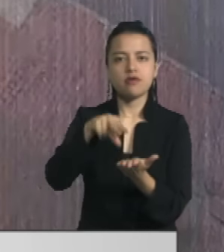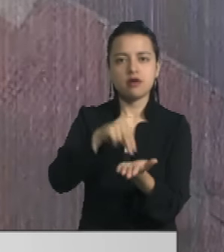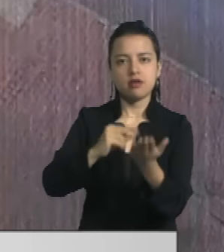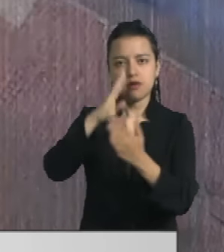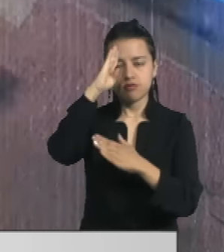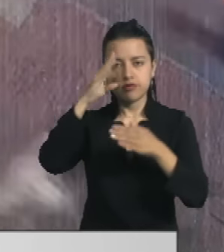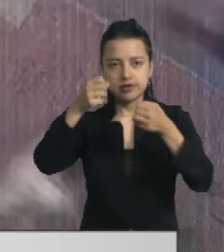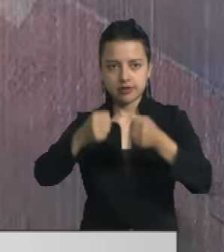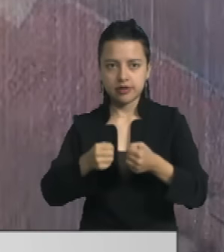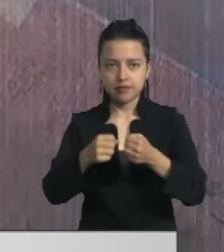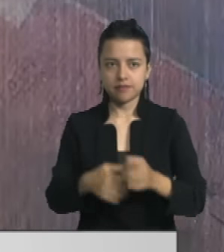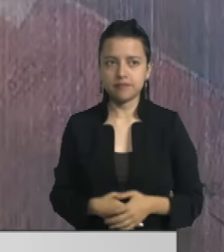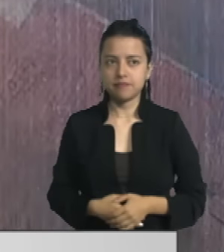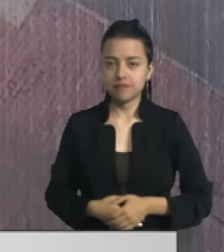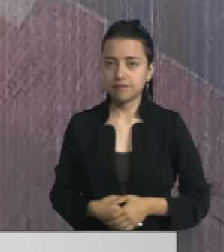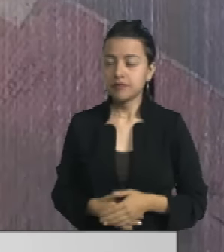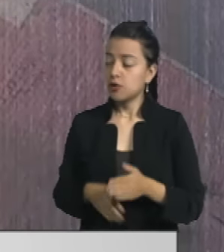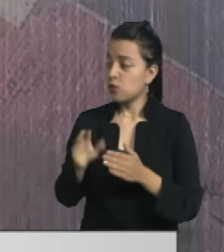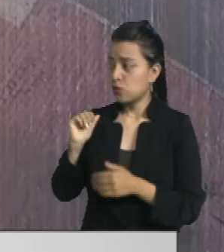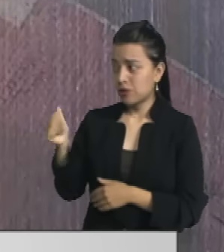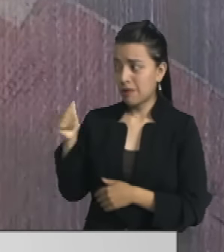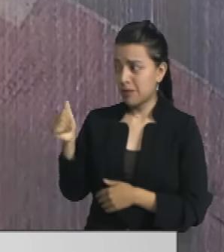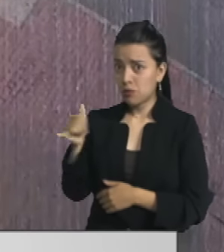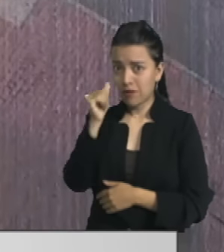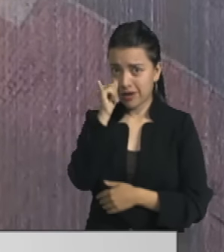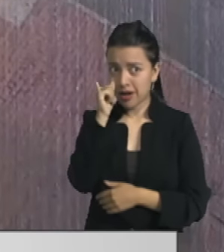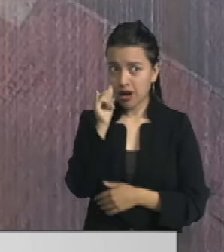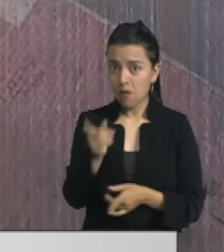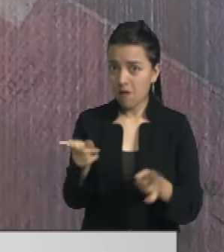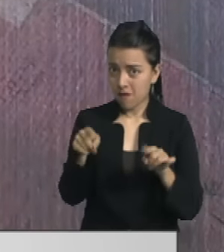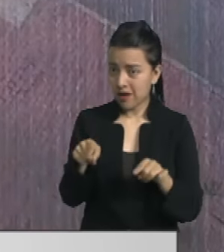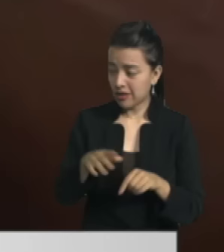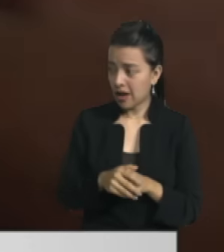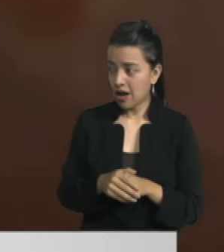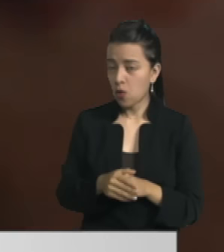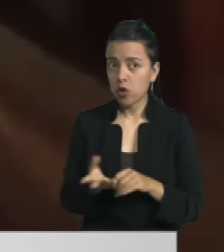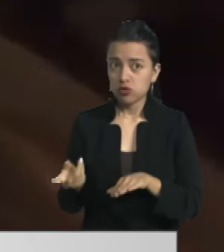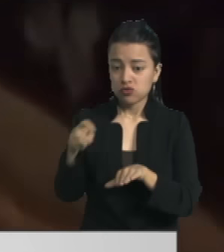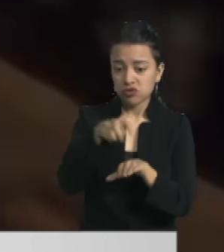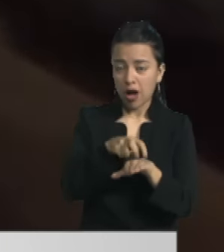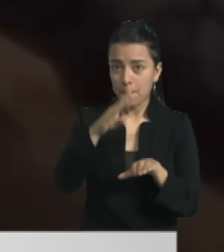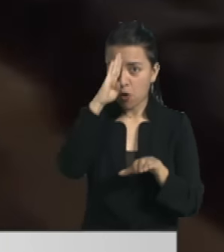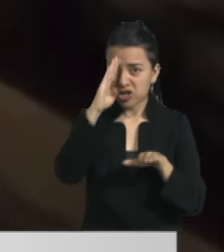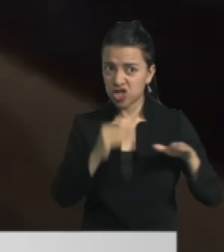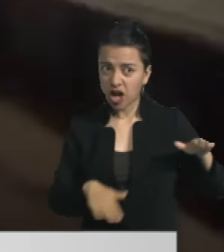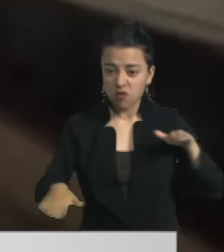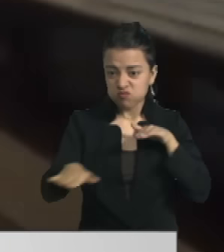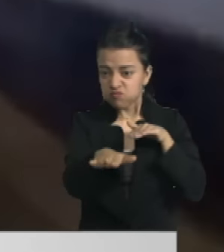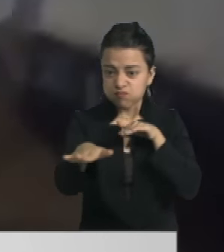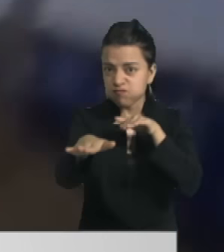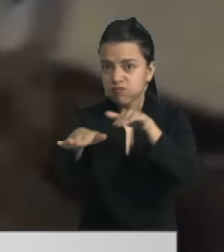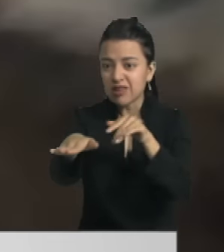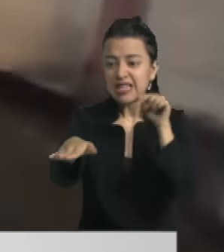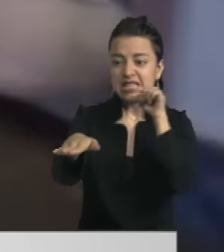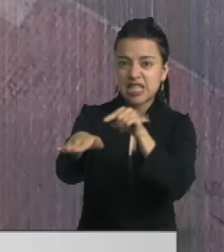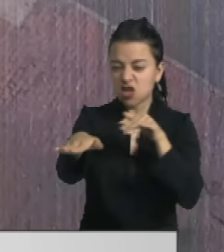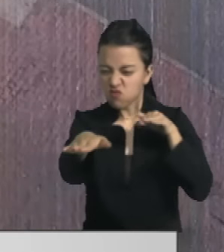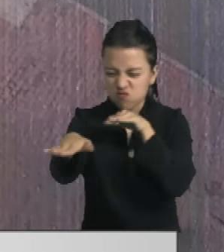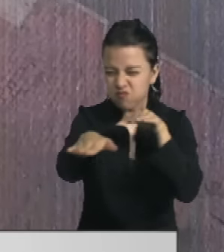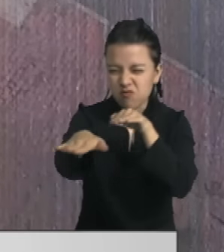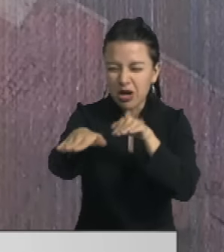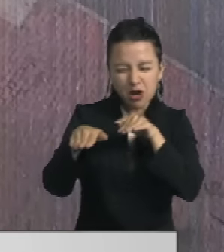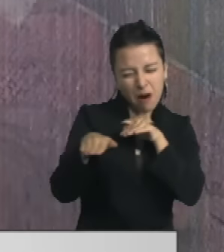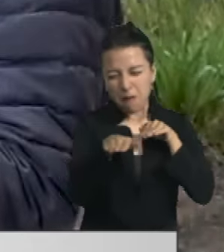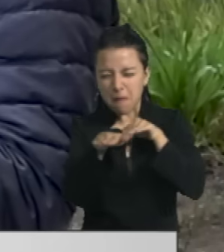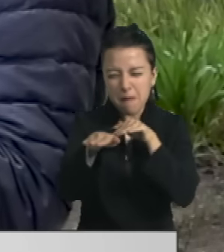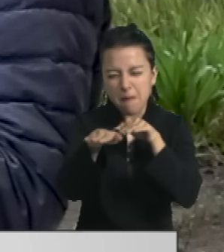Bienvenido a CM mayor usted mismo fue quien grabó este video dentro de una de las patrullas donde se ve este esta impactante persecución de